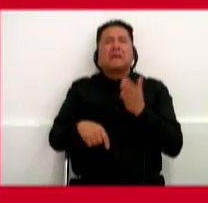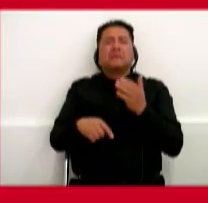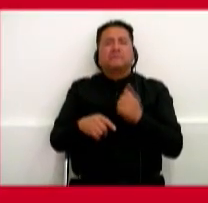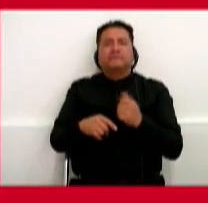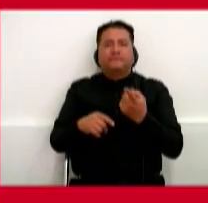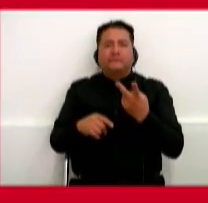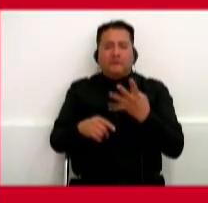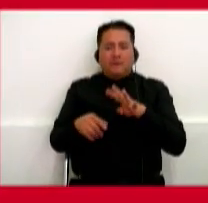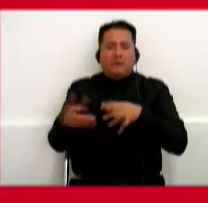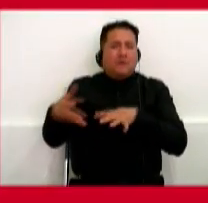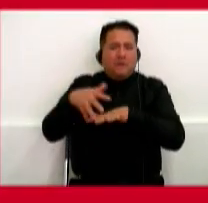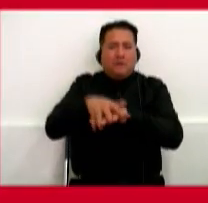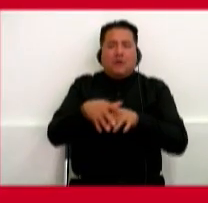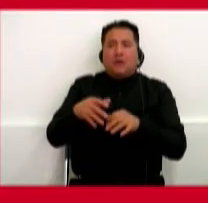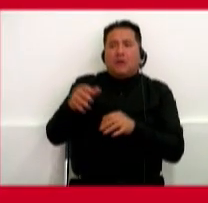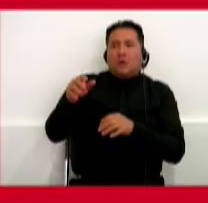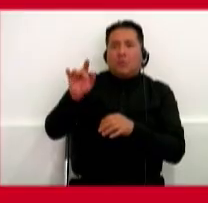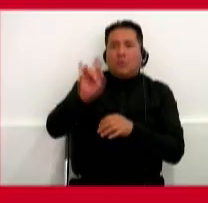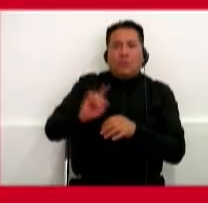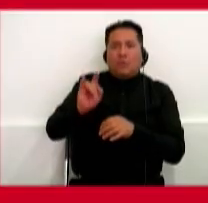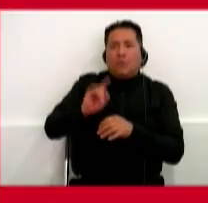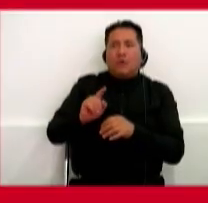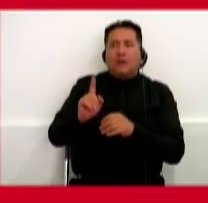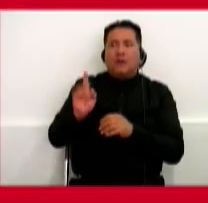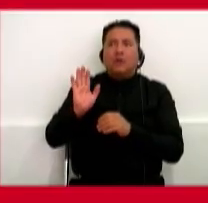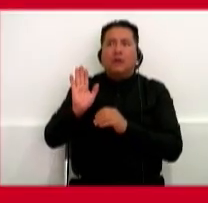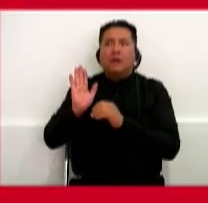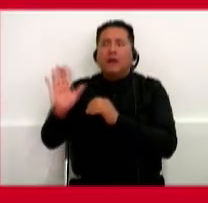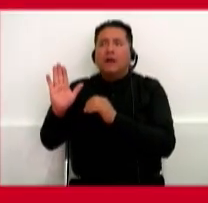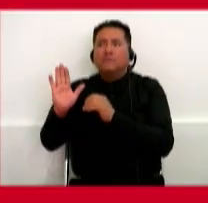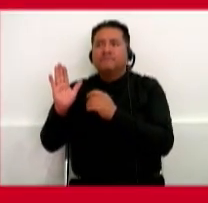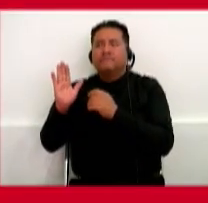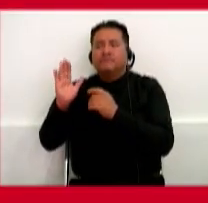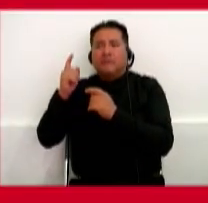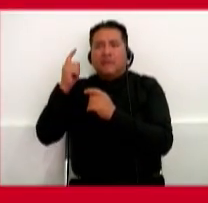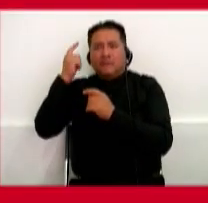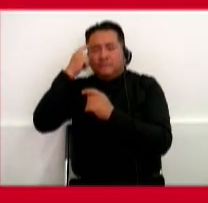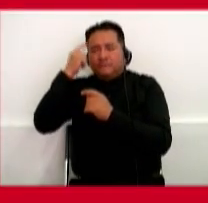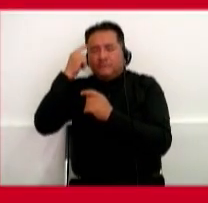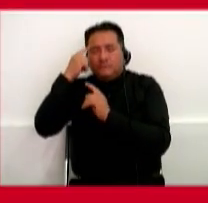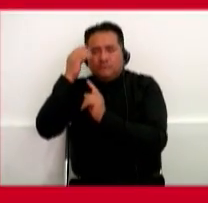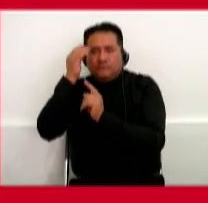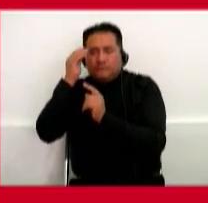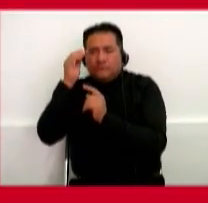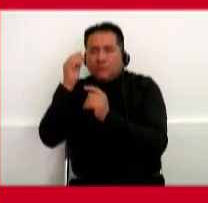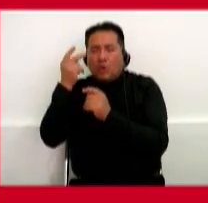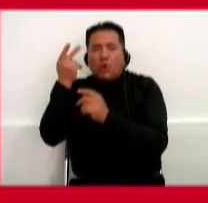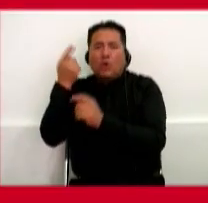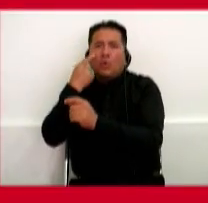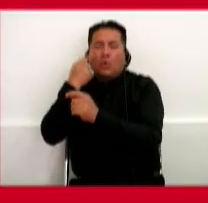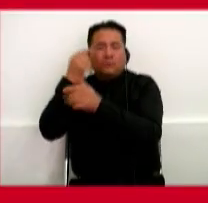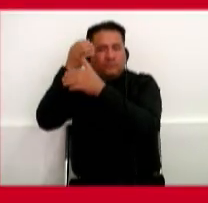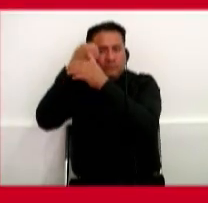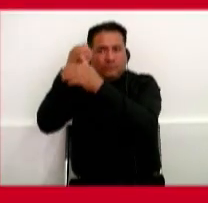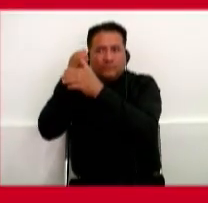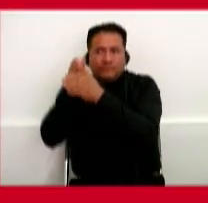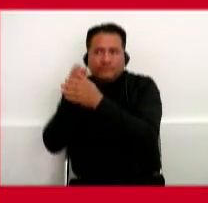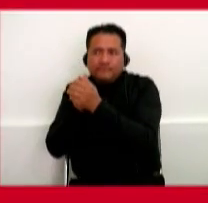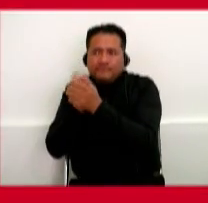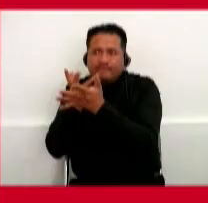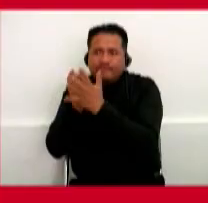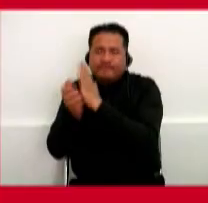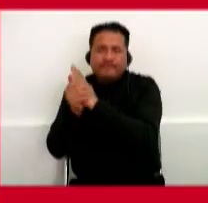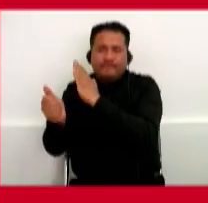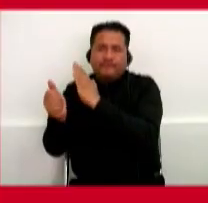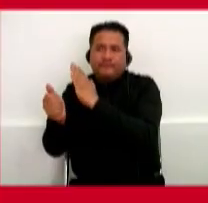que nos ayudan mucho a nosotros. La parte de la filosofía ágil y la de sprints. ¿Por qué? Porque queríamos justamente entregar